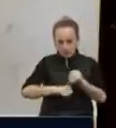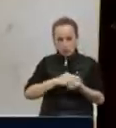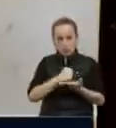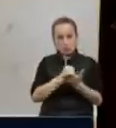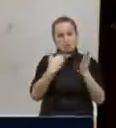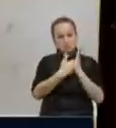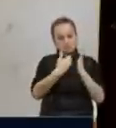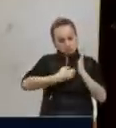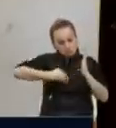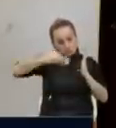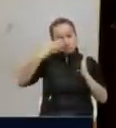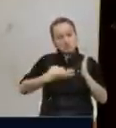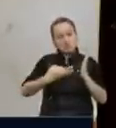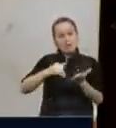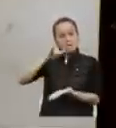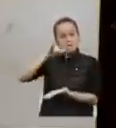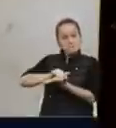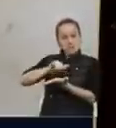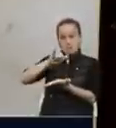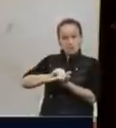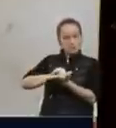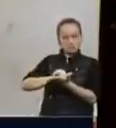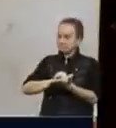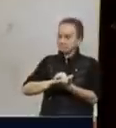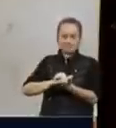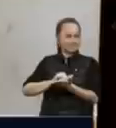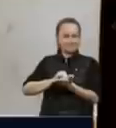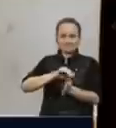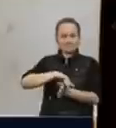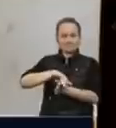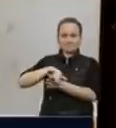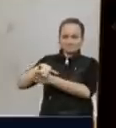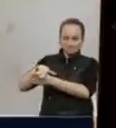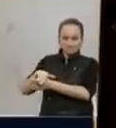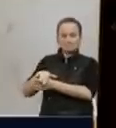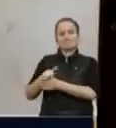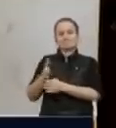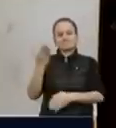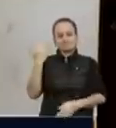garantía de no repetición, que